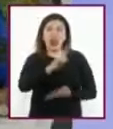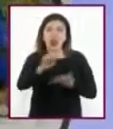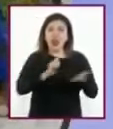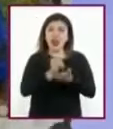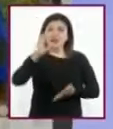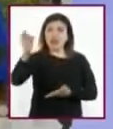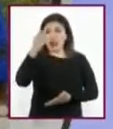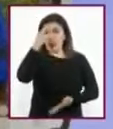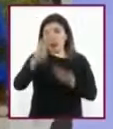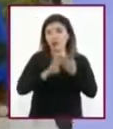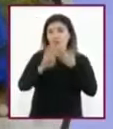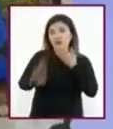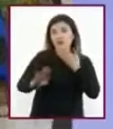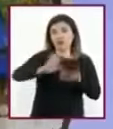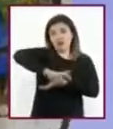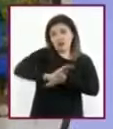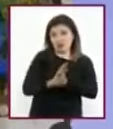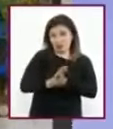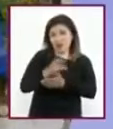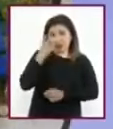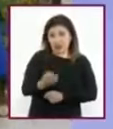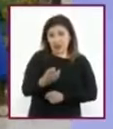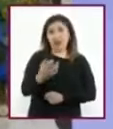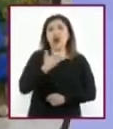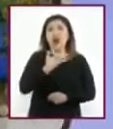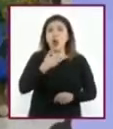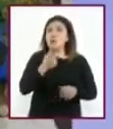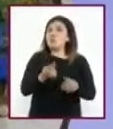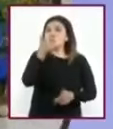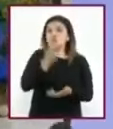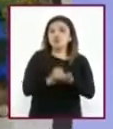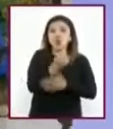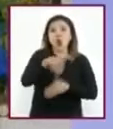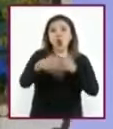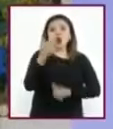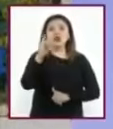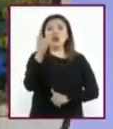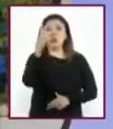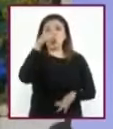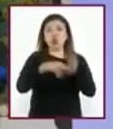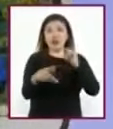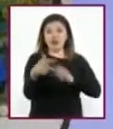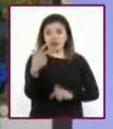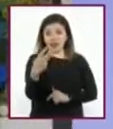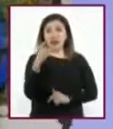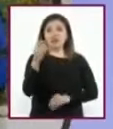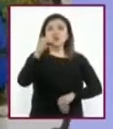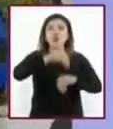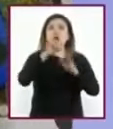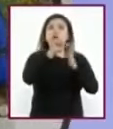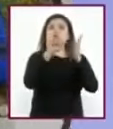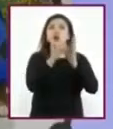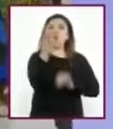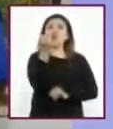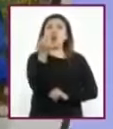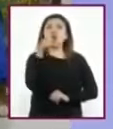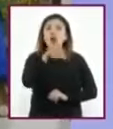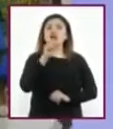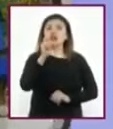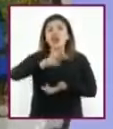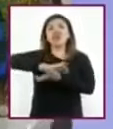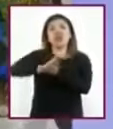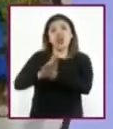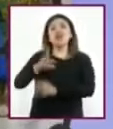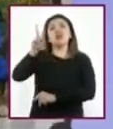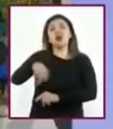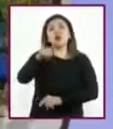para Prevenir y Eliminar la Discriminación, que entró en vigor el 11 de julio de 2003, considera en su artículo 9 como forma de discriminación